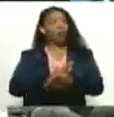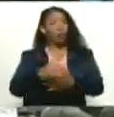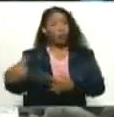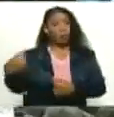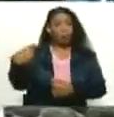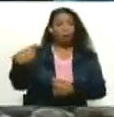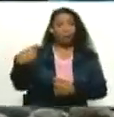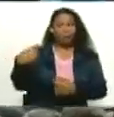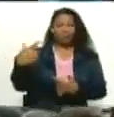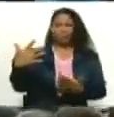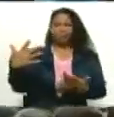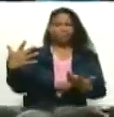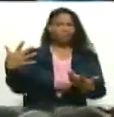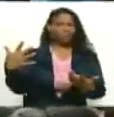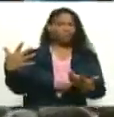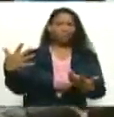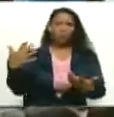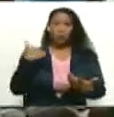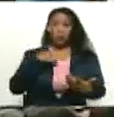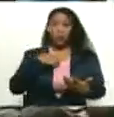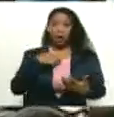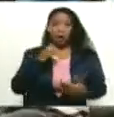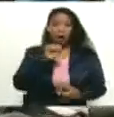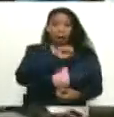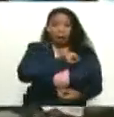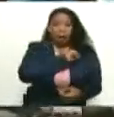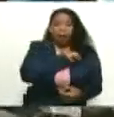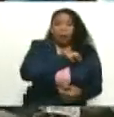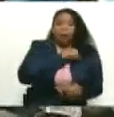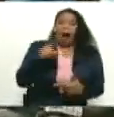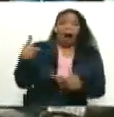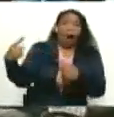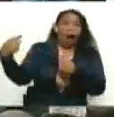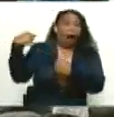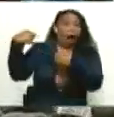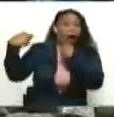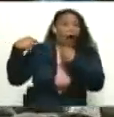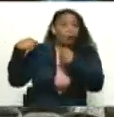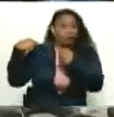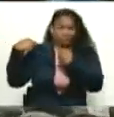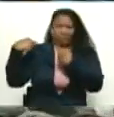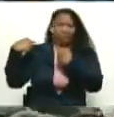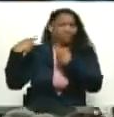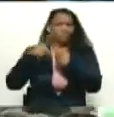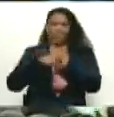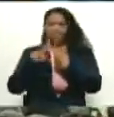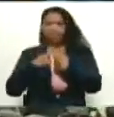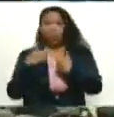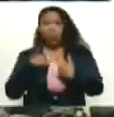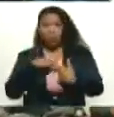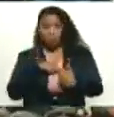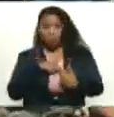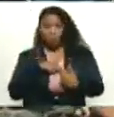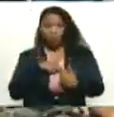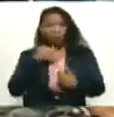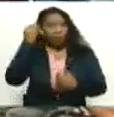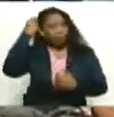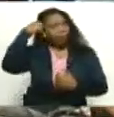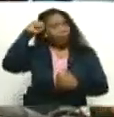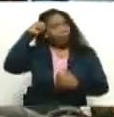señalados? ¿Que nosotros nos vamos a asustar? ¿Que nosotros vamos a echar ahora, vamos a recular, vamos a echar para